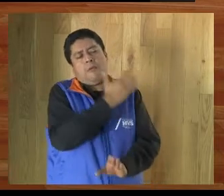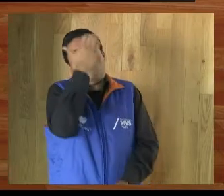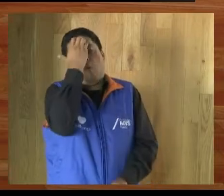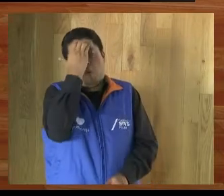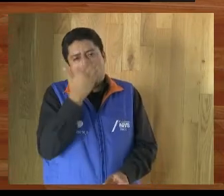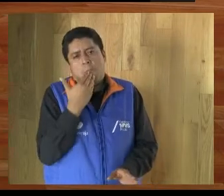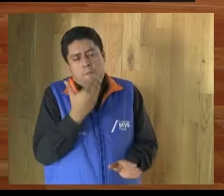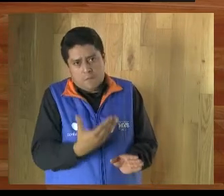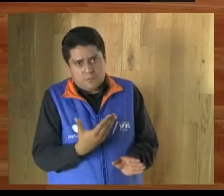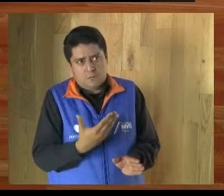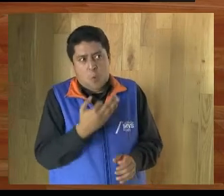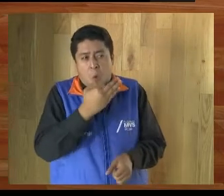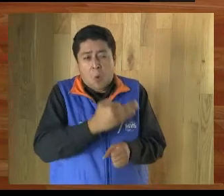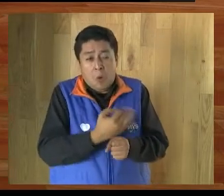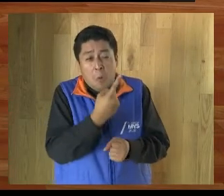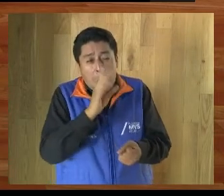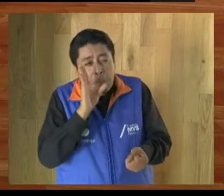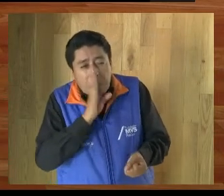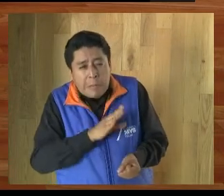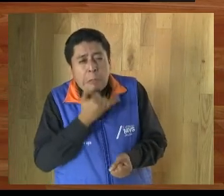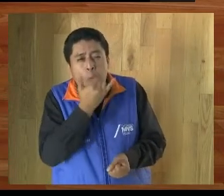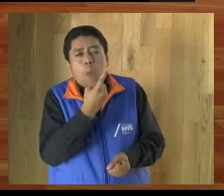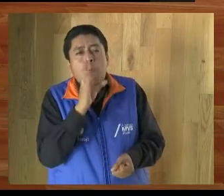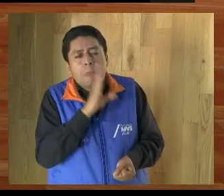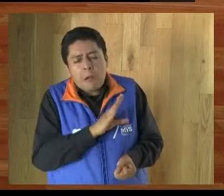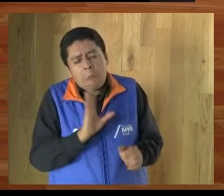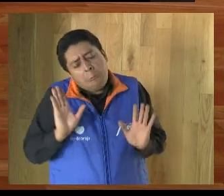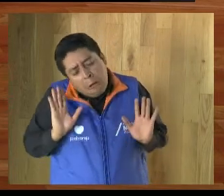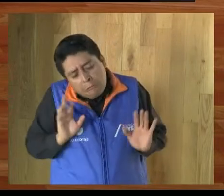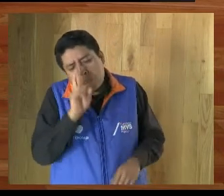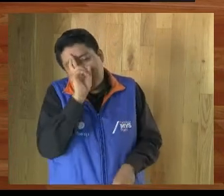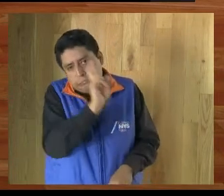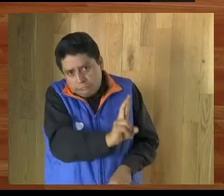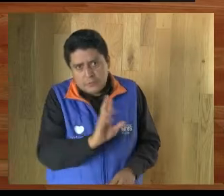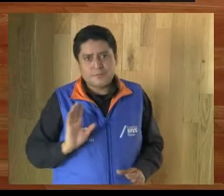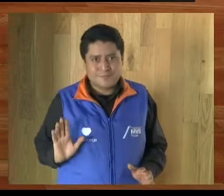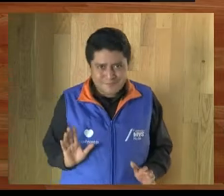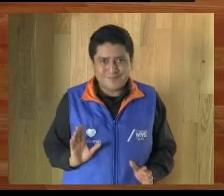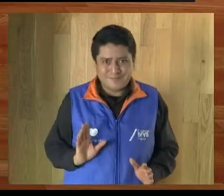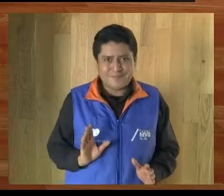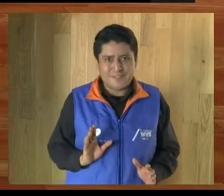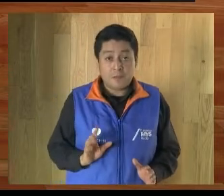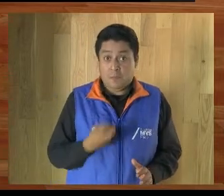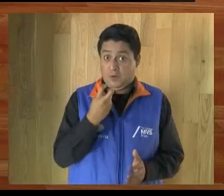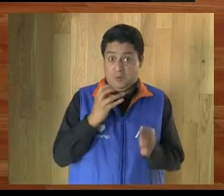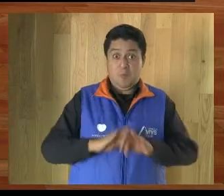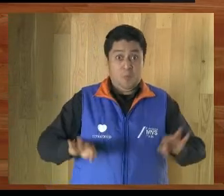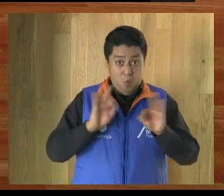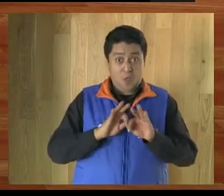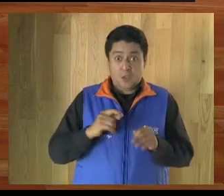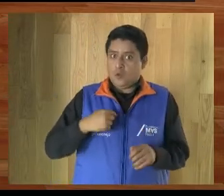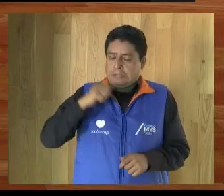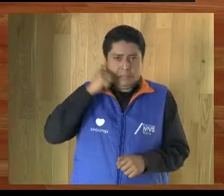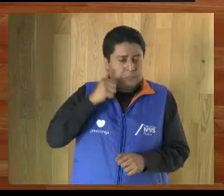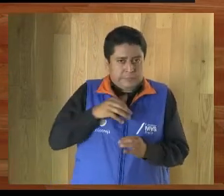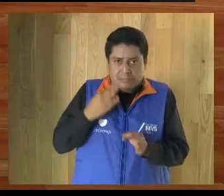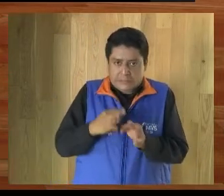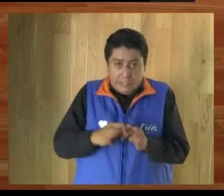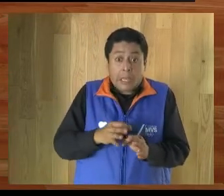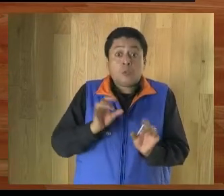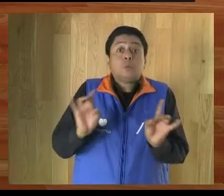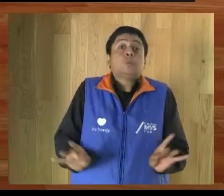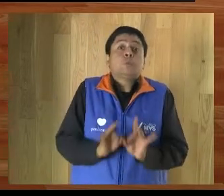de reputación, el hacer las cosas mal, el cometer errores, por supuesto que todos cometemos